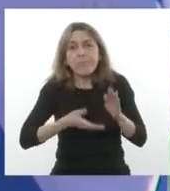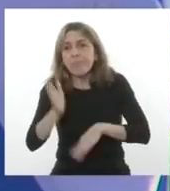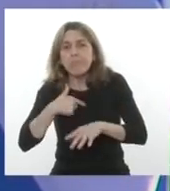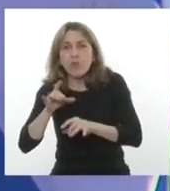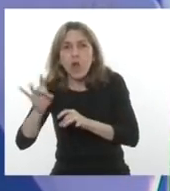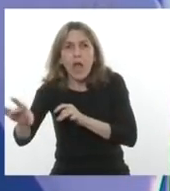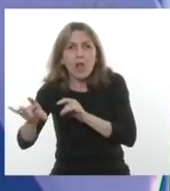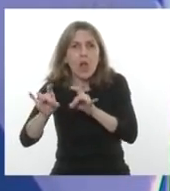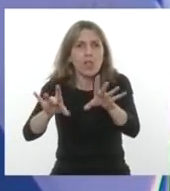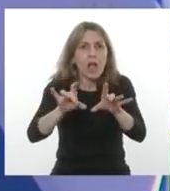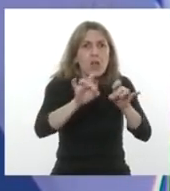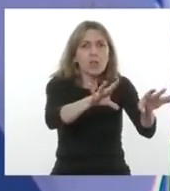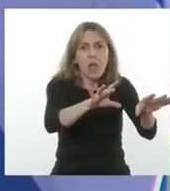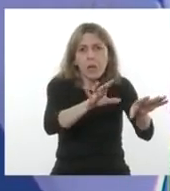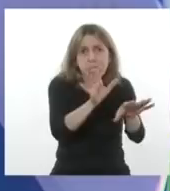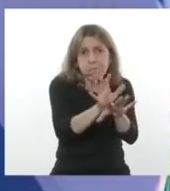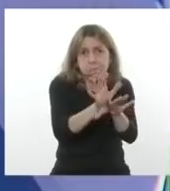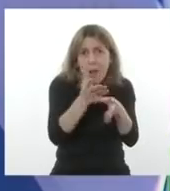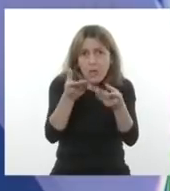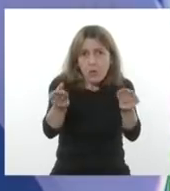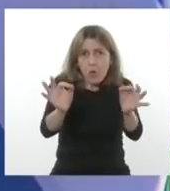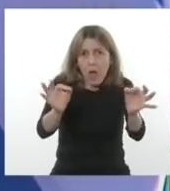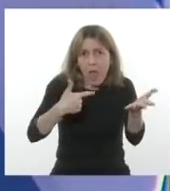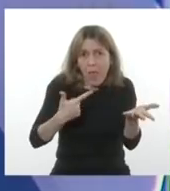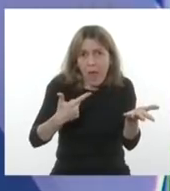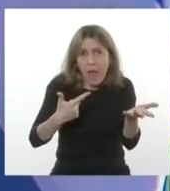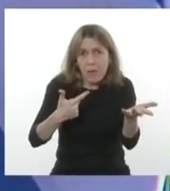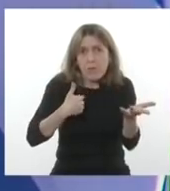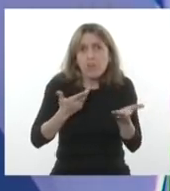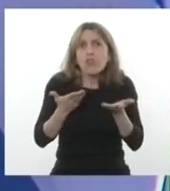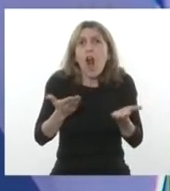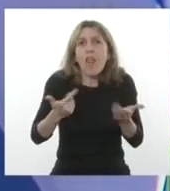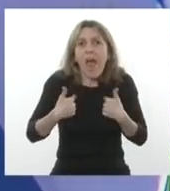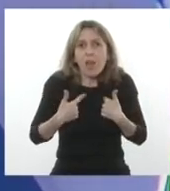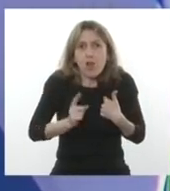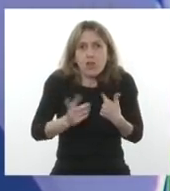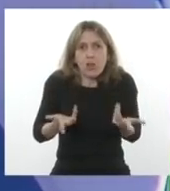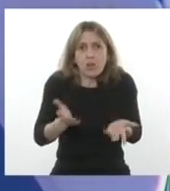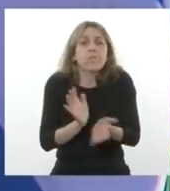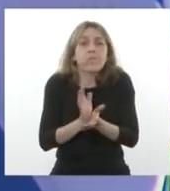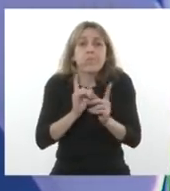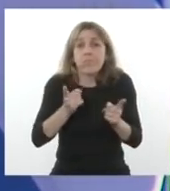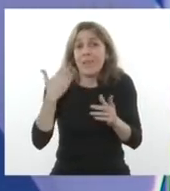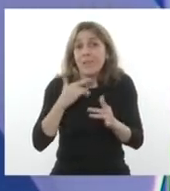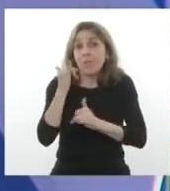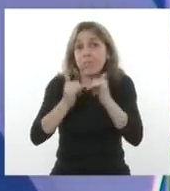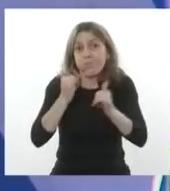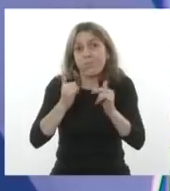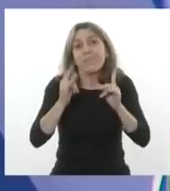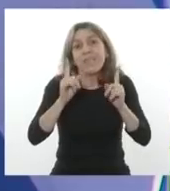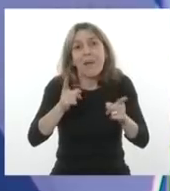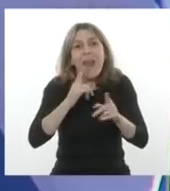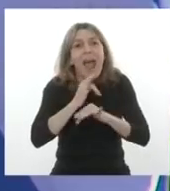ahí dejamos de ser solidarios. No cuidándonos, no somos solidarios. Así que, dicho todo esto, y